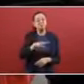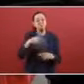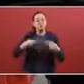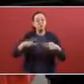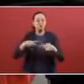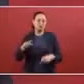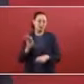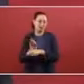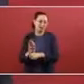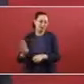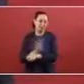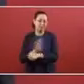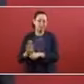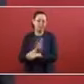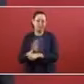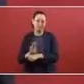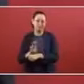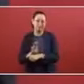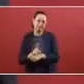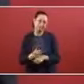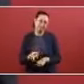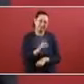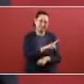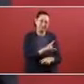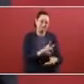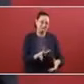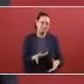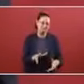en comparación con estos atracos.